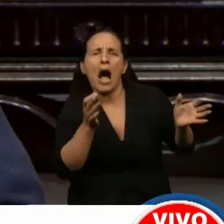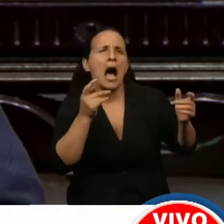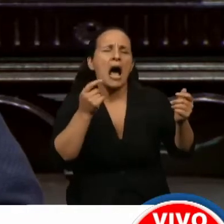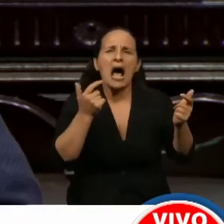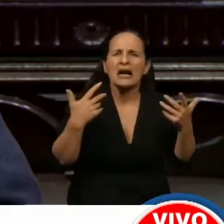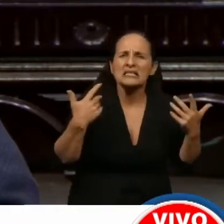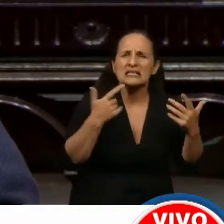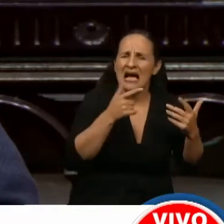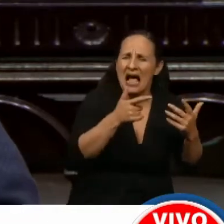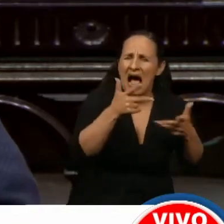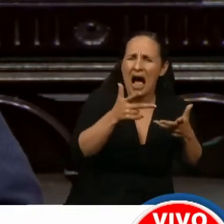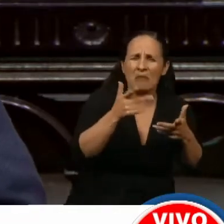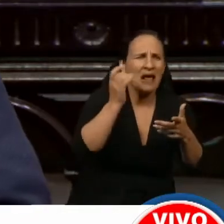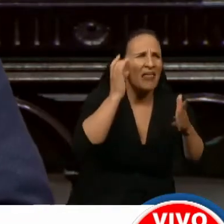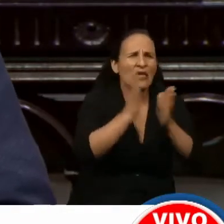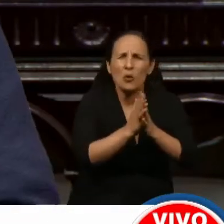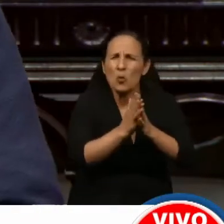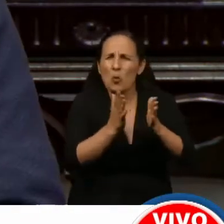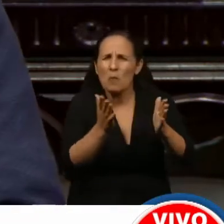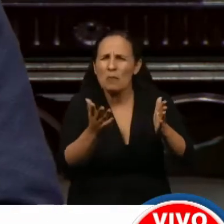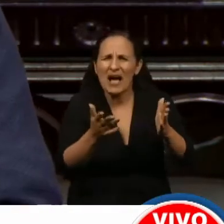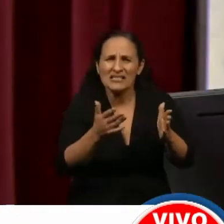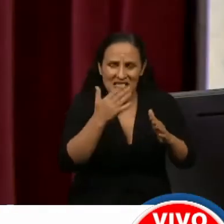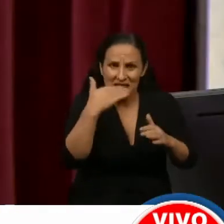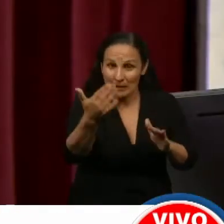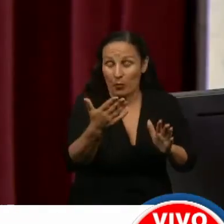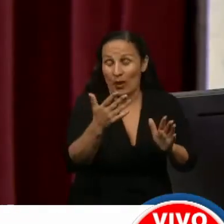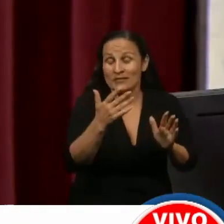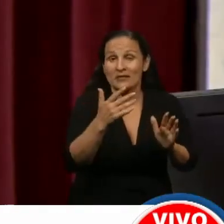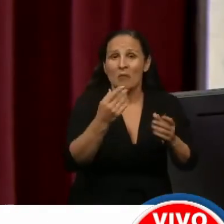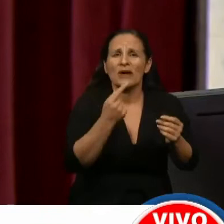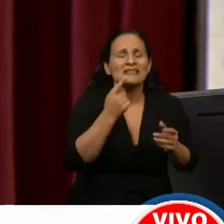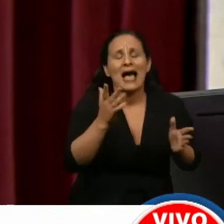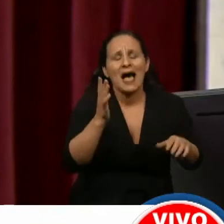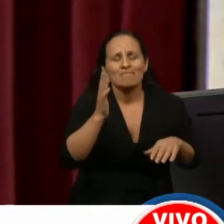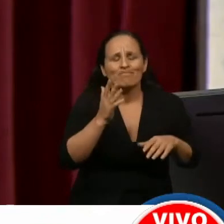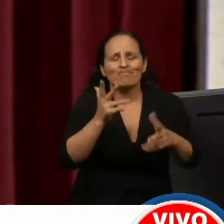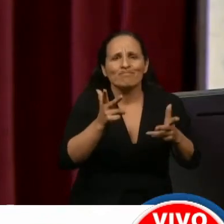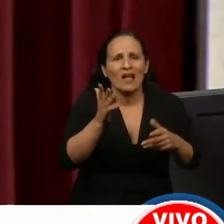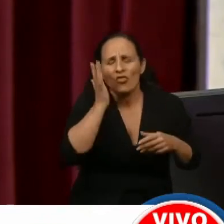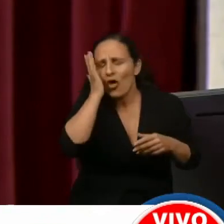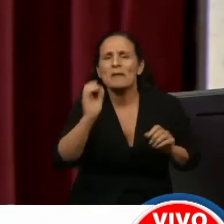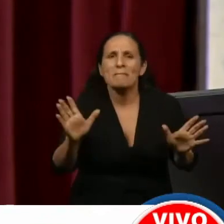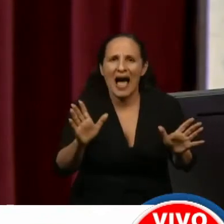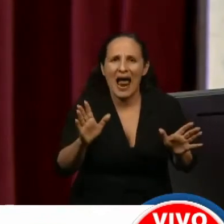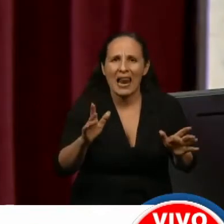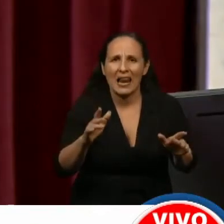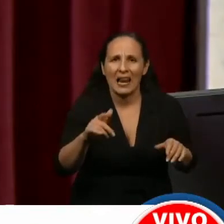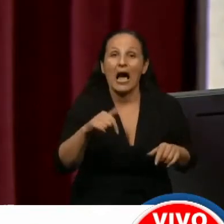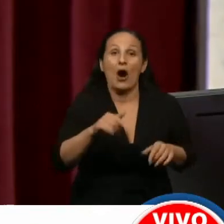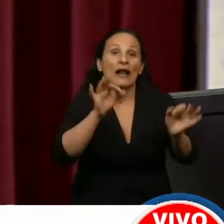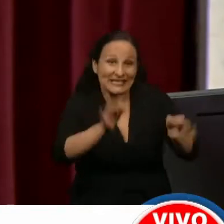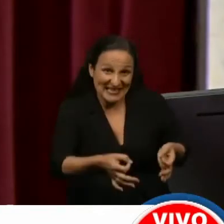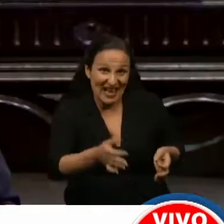tanto que pide disculpas, 2 días o 48 horas posteriores, porque dice que había dormido mal. Nos enteramos también ahora cómo se ve cuando